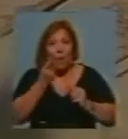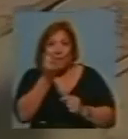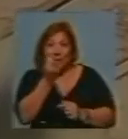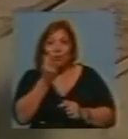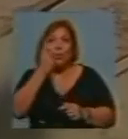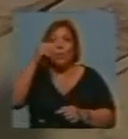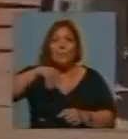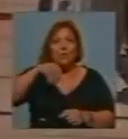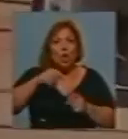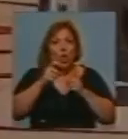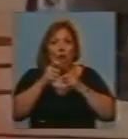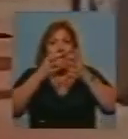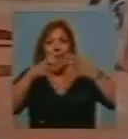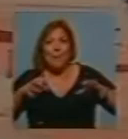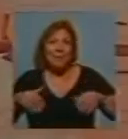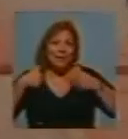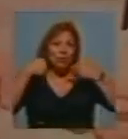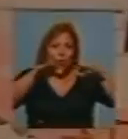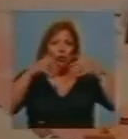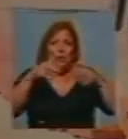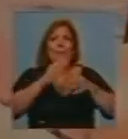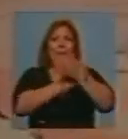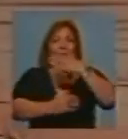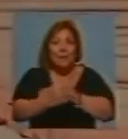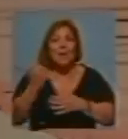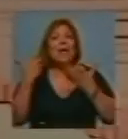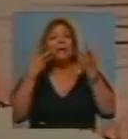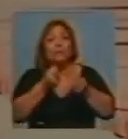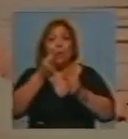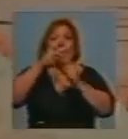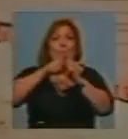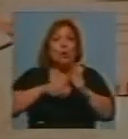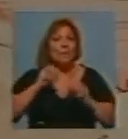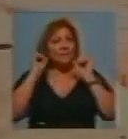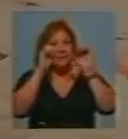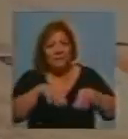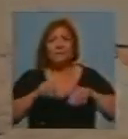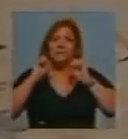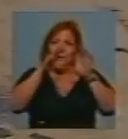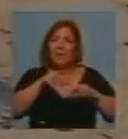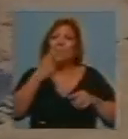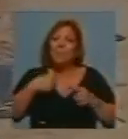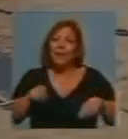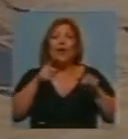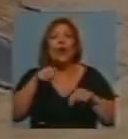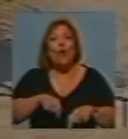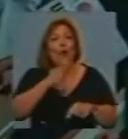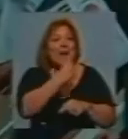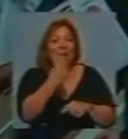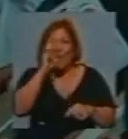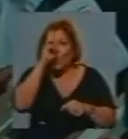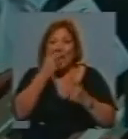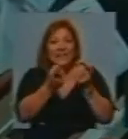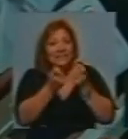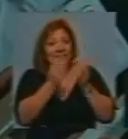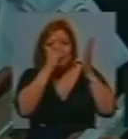de $1 millón en equipamiento para discapacitados. La ayuda se envía mensualmente, pero es necesario adecuarla a cada usuario.